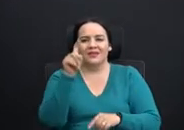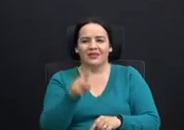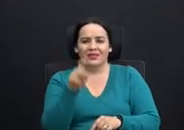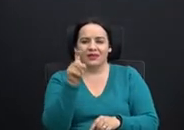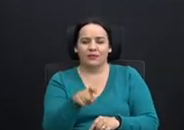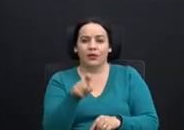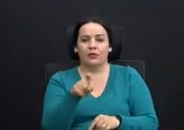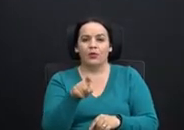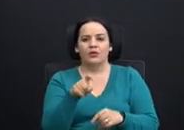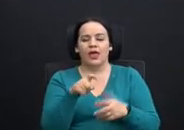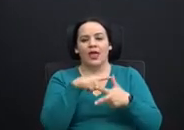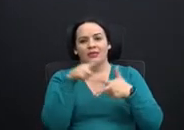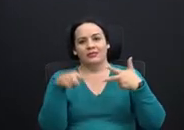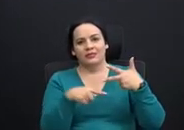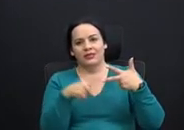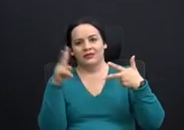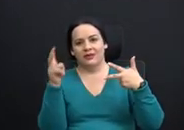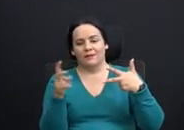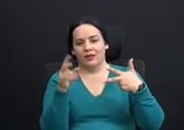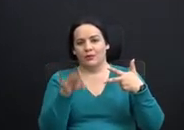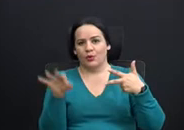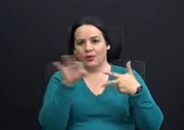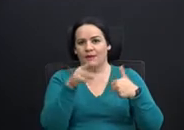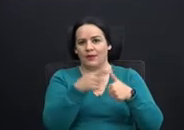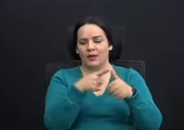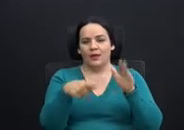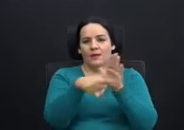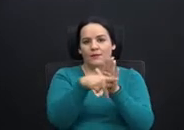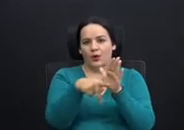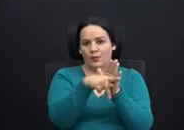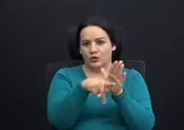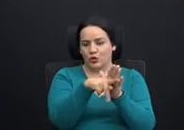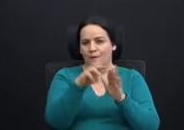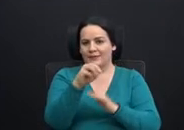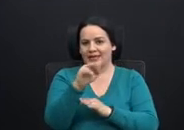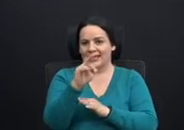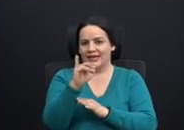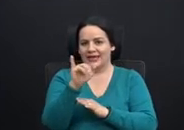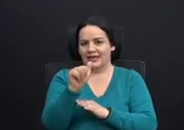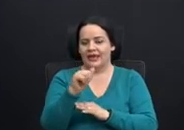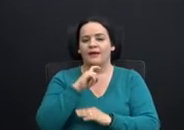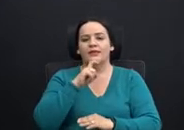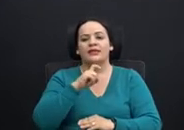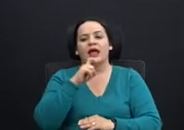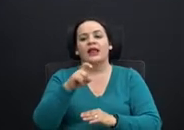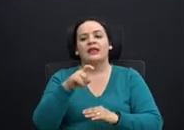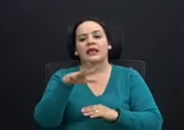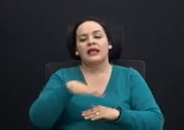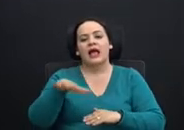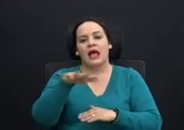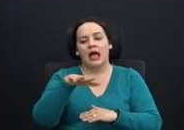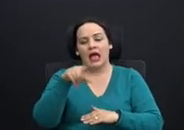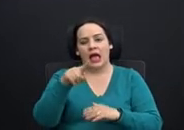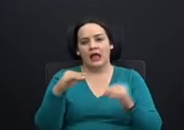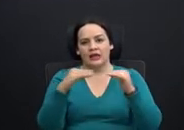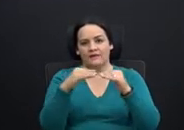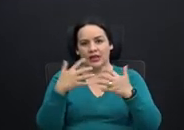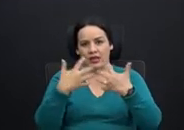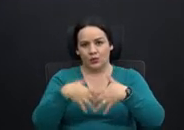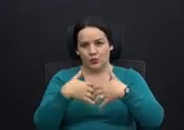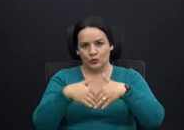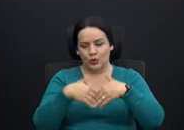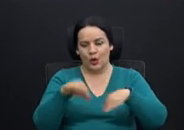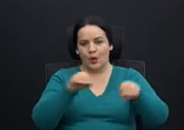nuevo ver tres temas que es importante. Uno es mantener la prohibición de la minería metálica a cielo abierto a nivel industrial y que nos movamos hacia